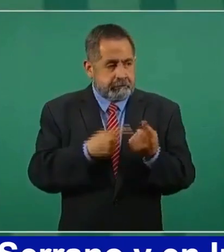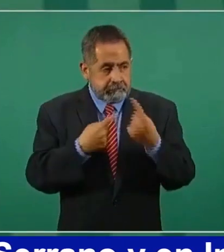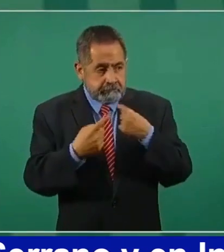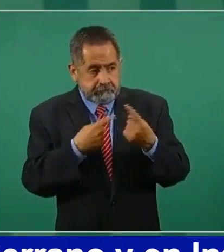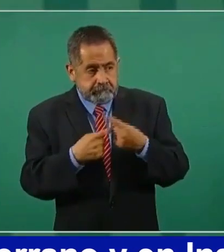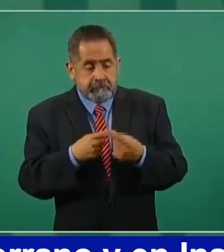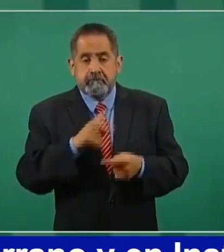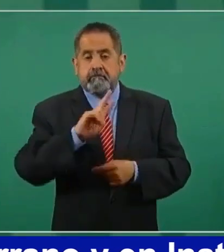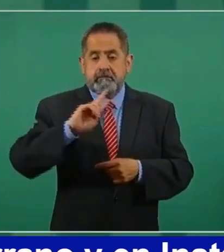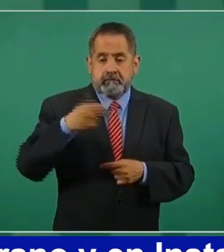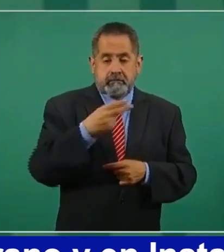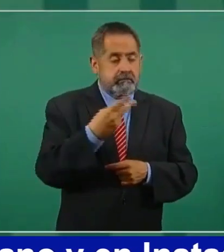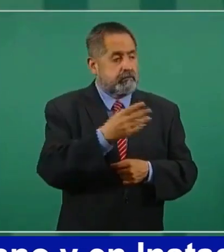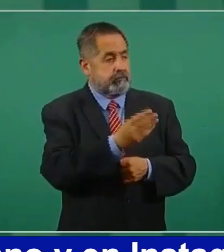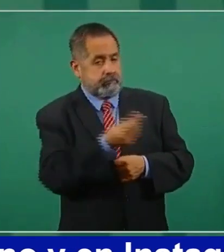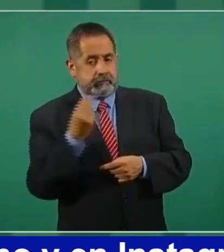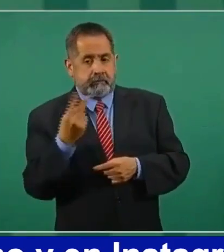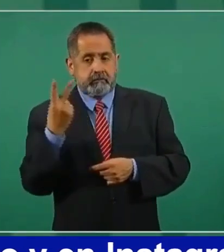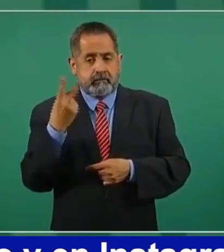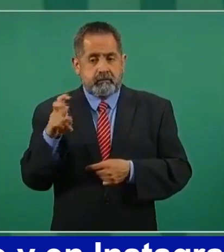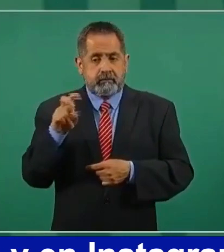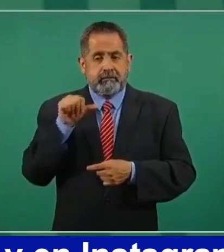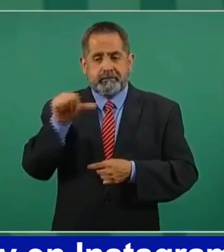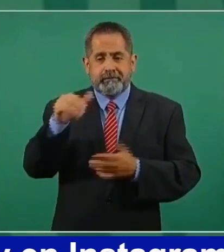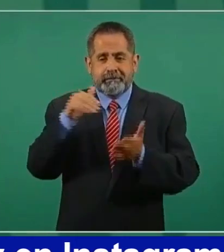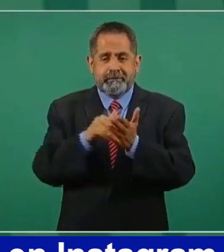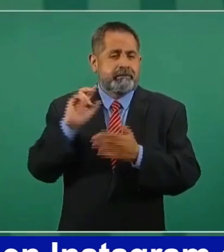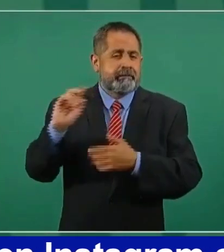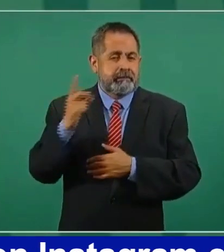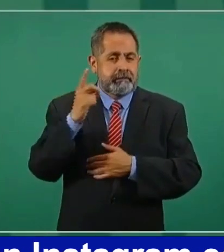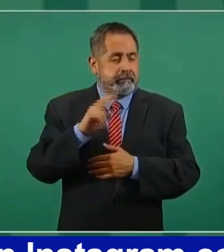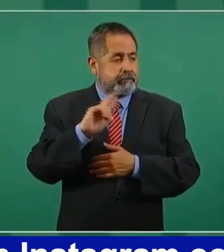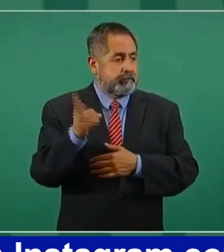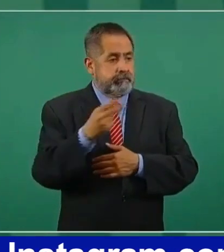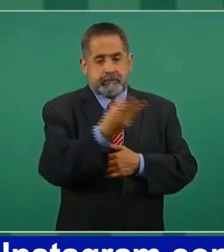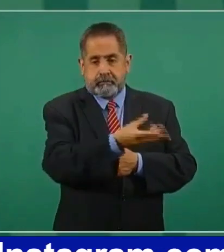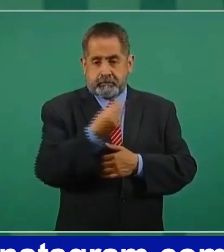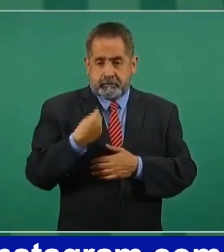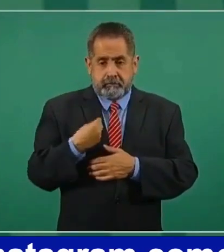y va a devolver 216 millones de dólares.